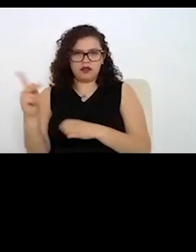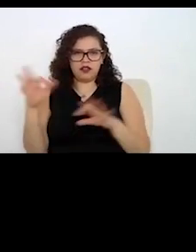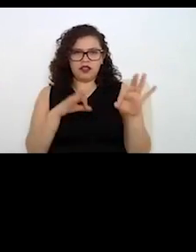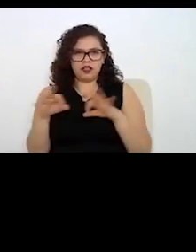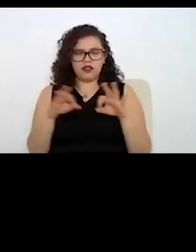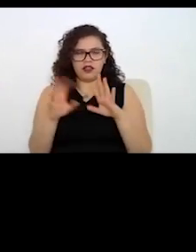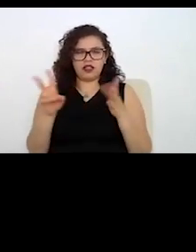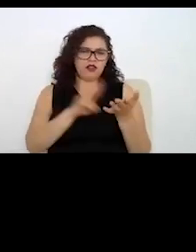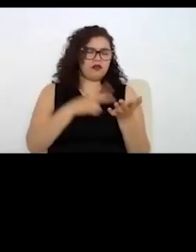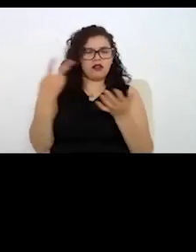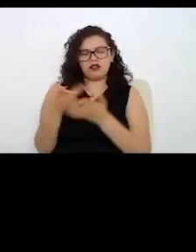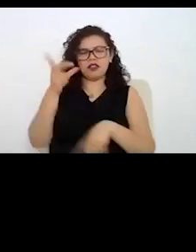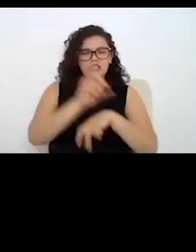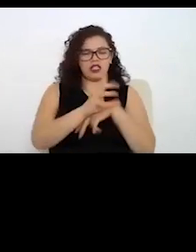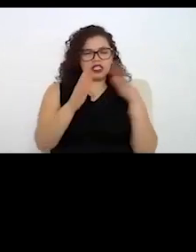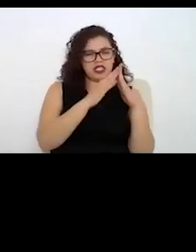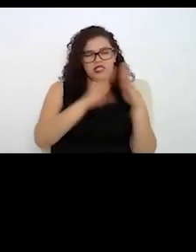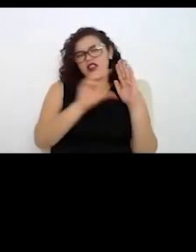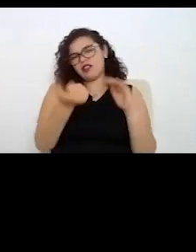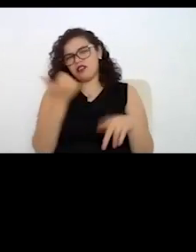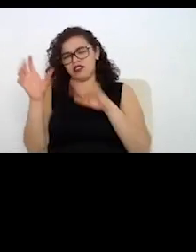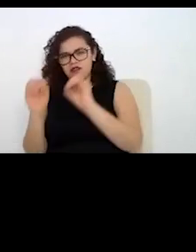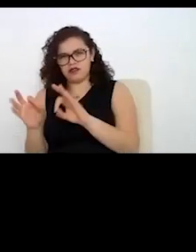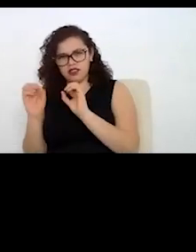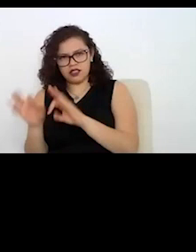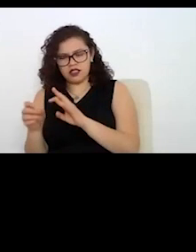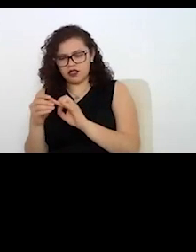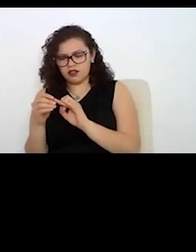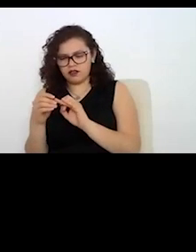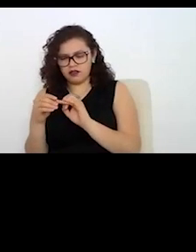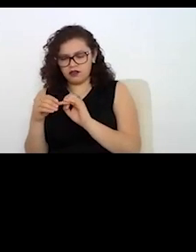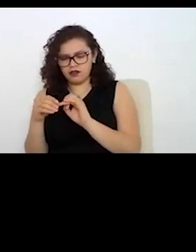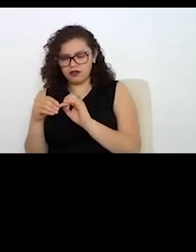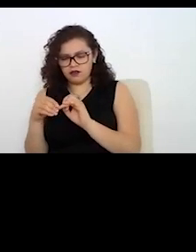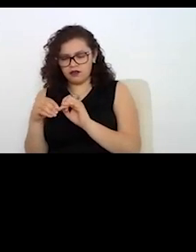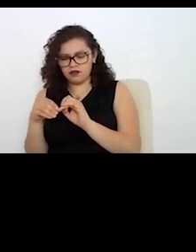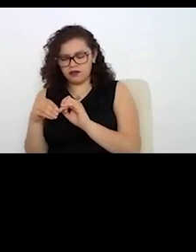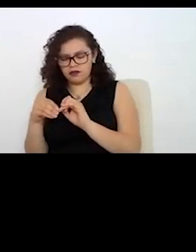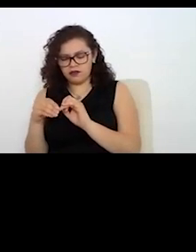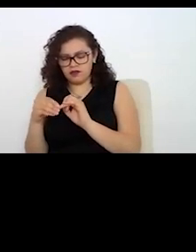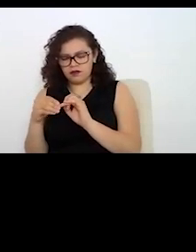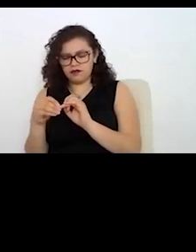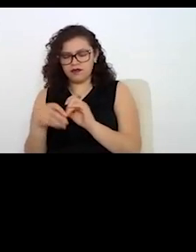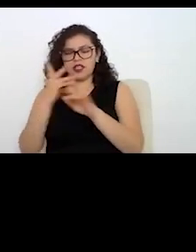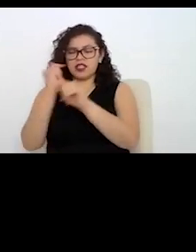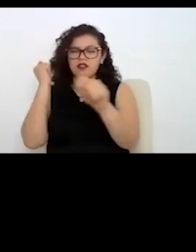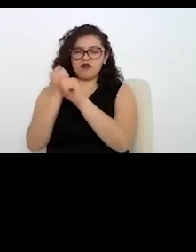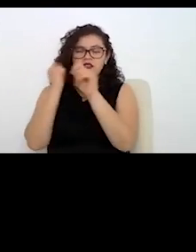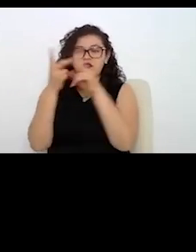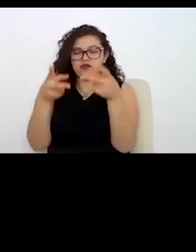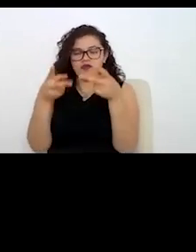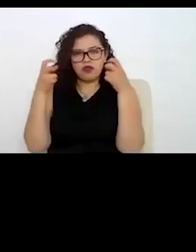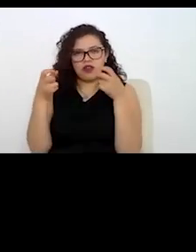forma híbrida, unos días en casa y otros días en la oficina? Y este es asaltado en el transcurso a casa.